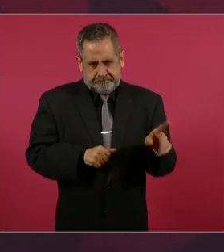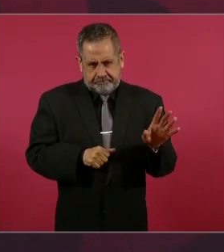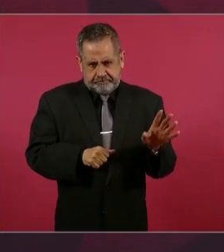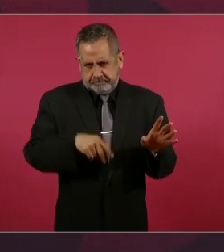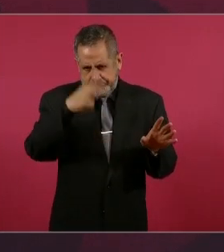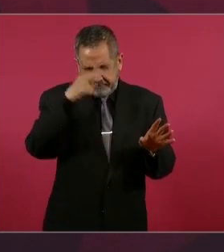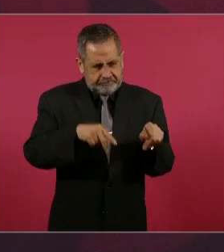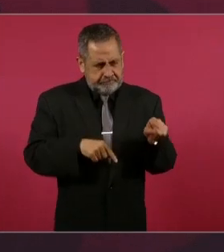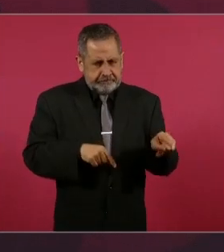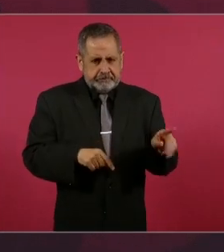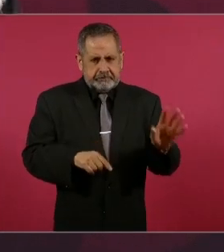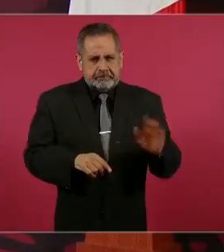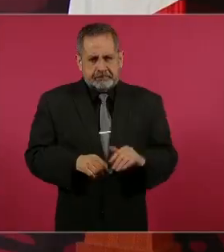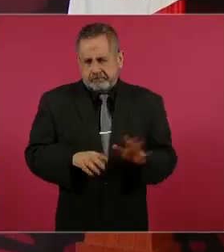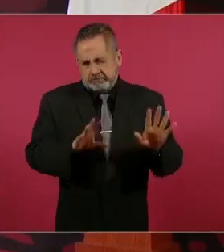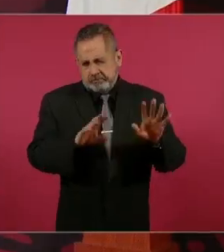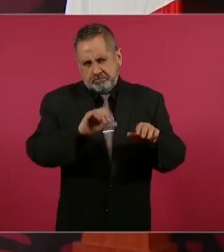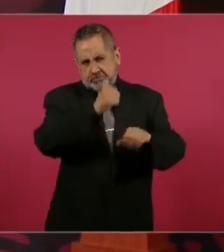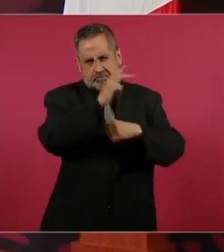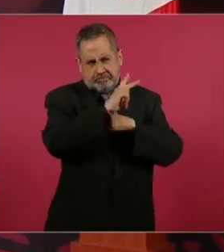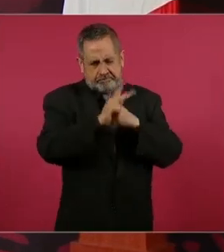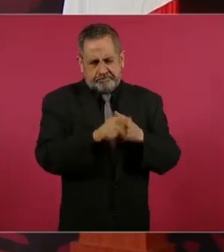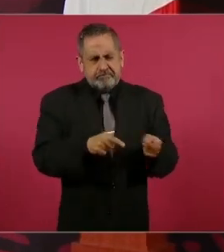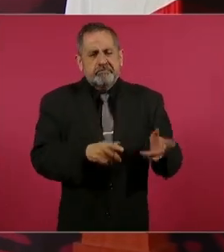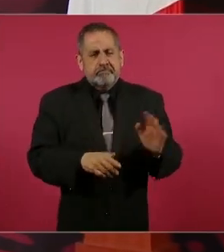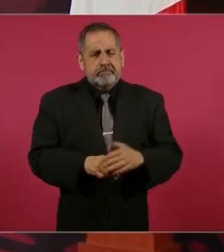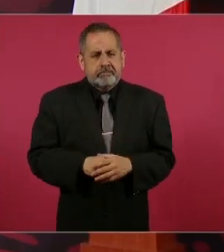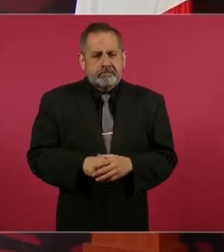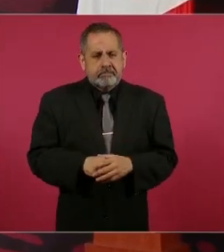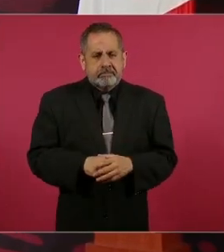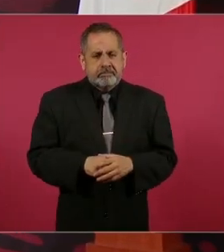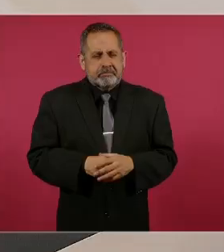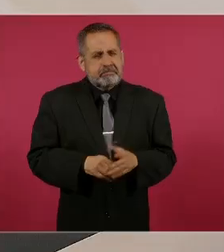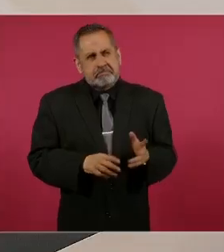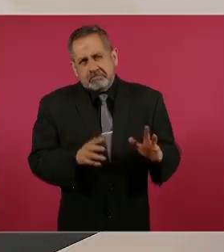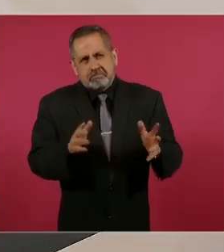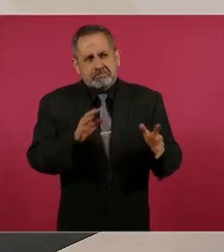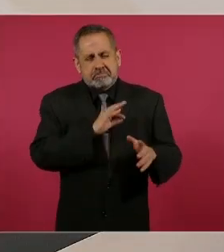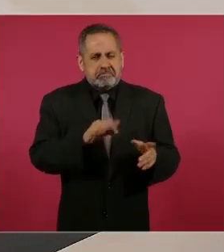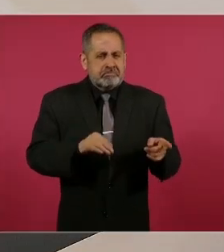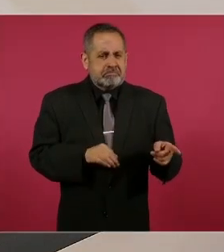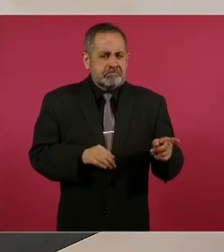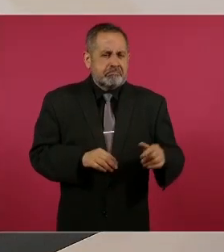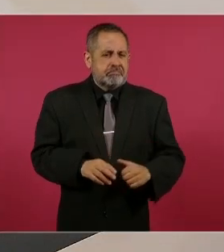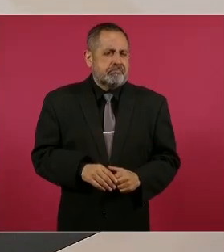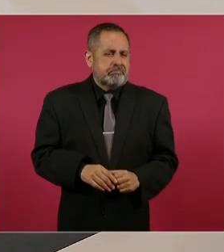de México o del extranjero, seria,